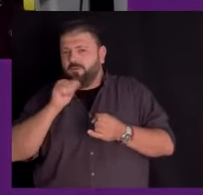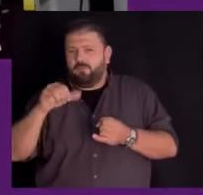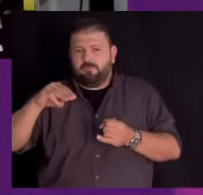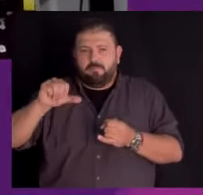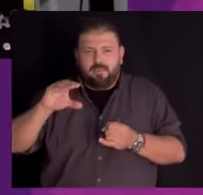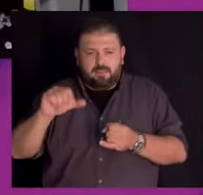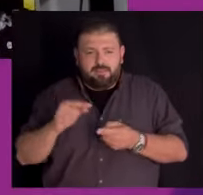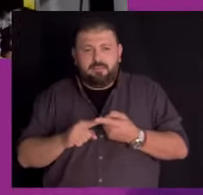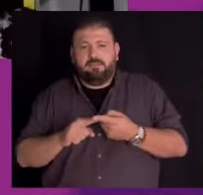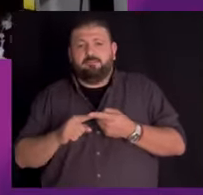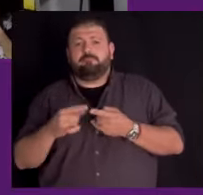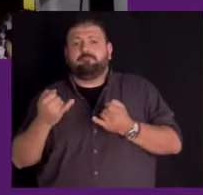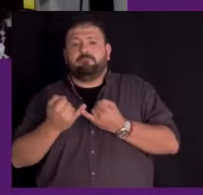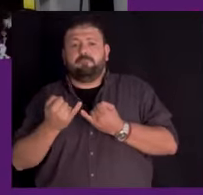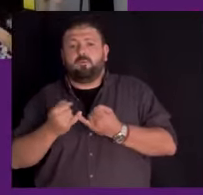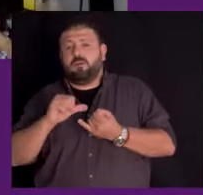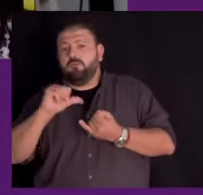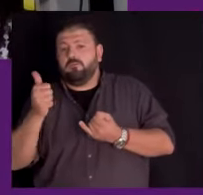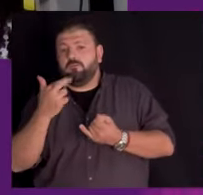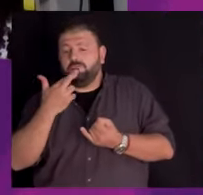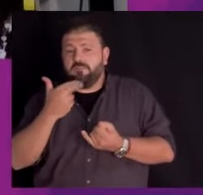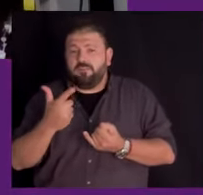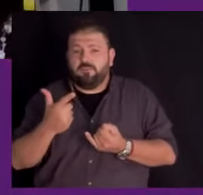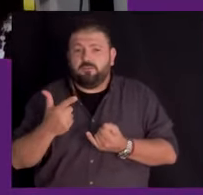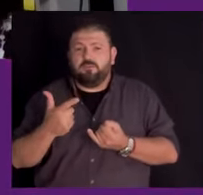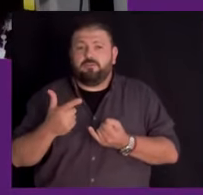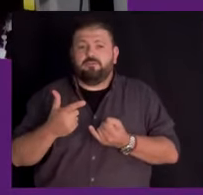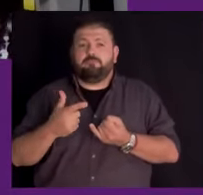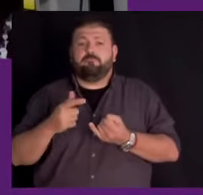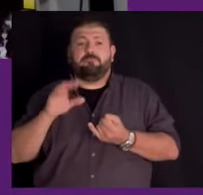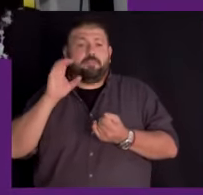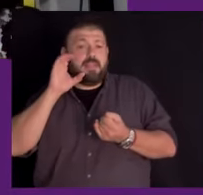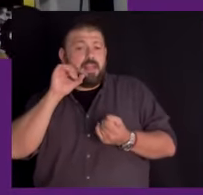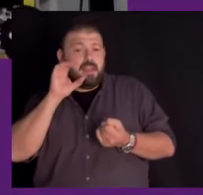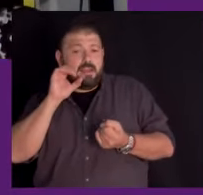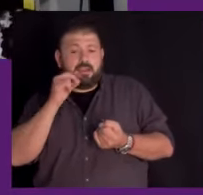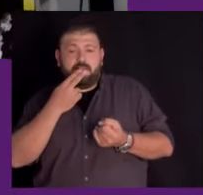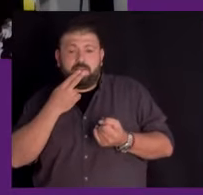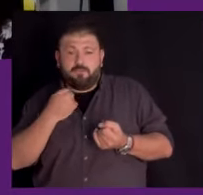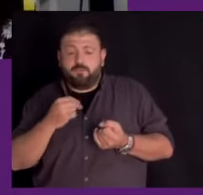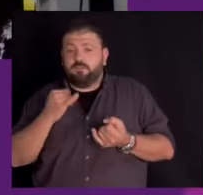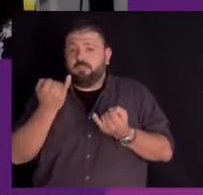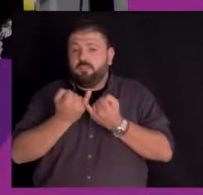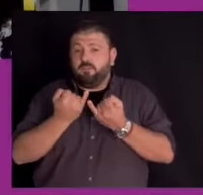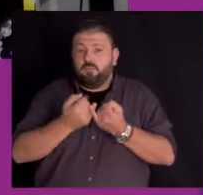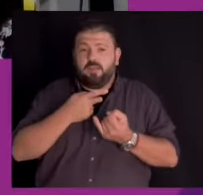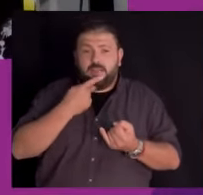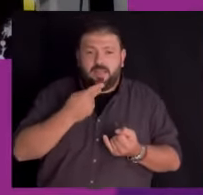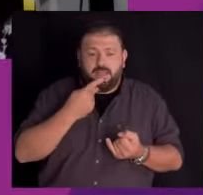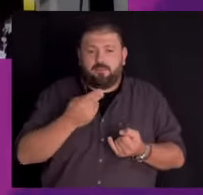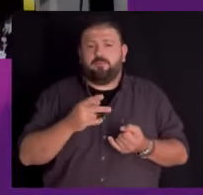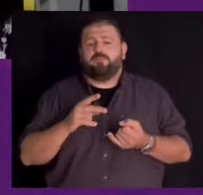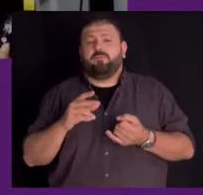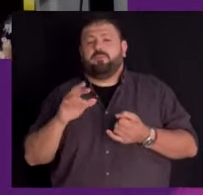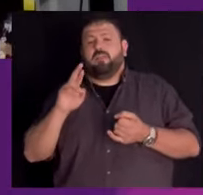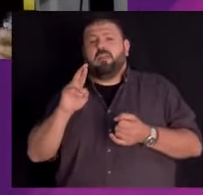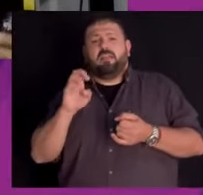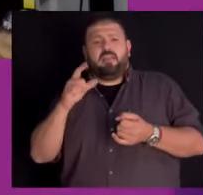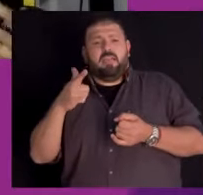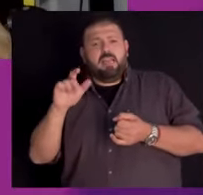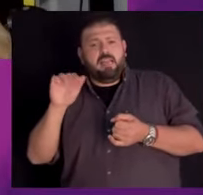por ejemplo, a lo mejor ahí un extracto de naranja dulce, cuando hablamos también de un extracto de regaliz, y